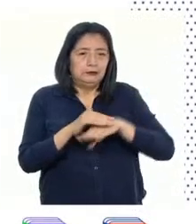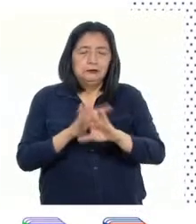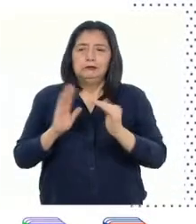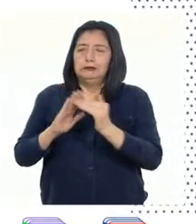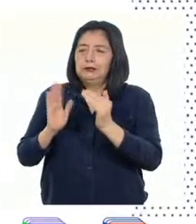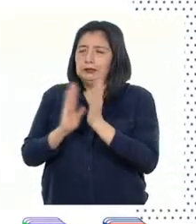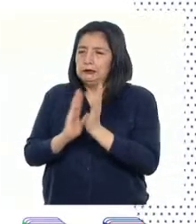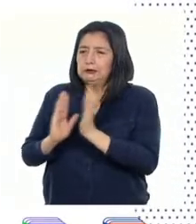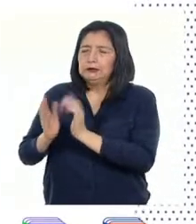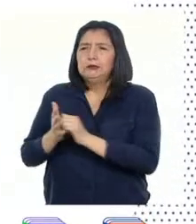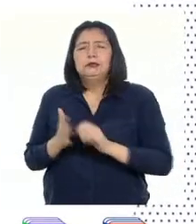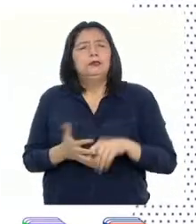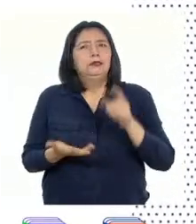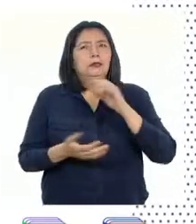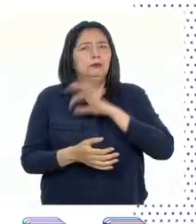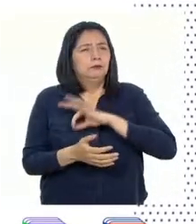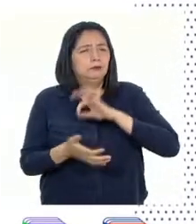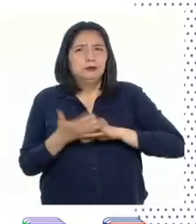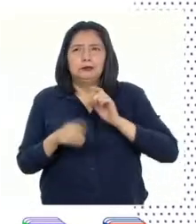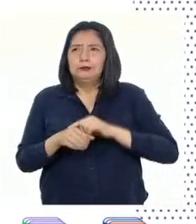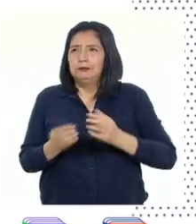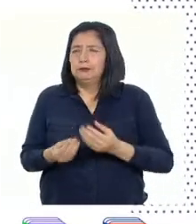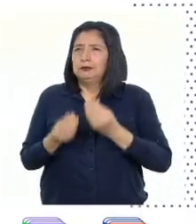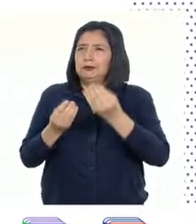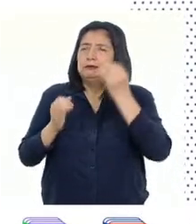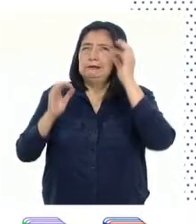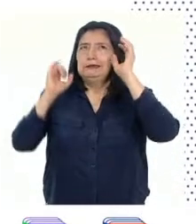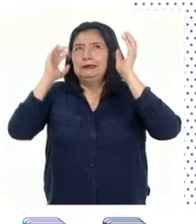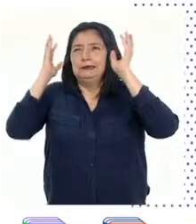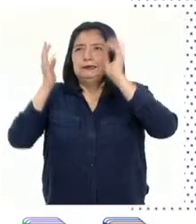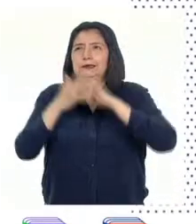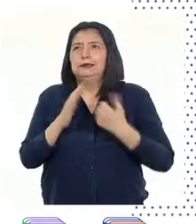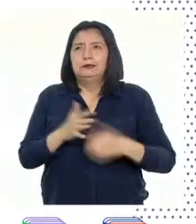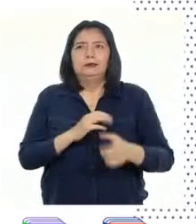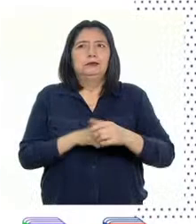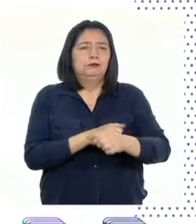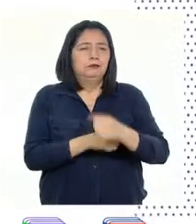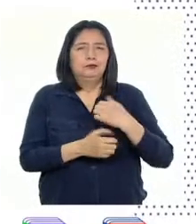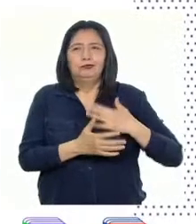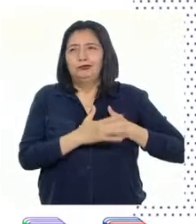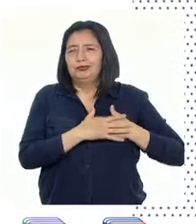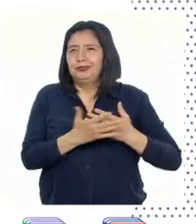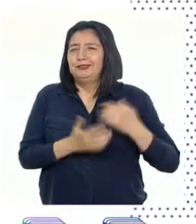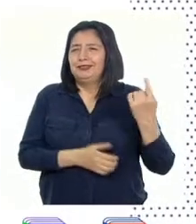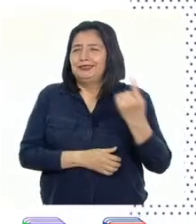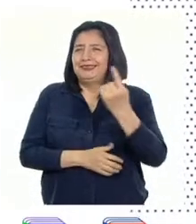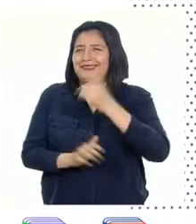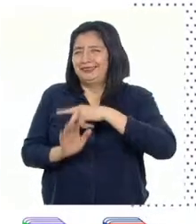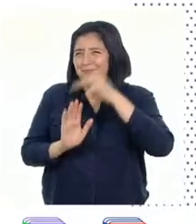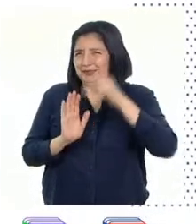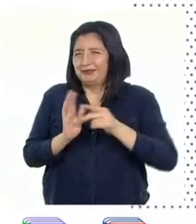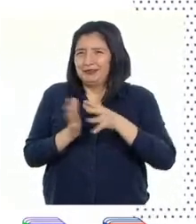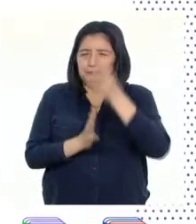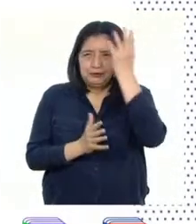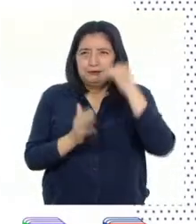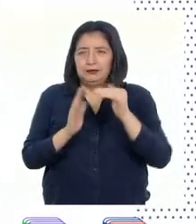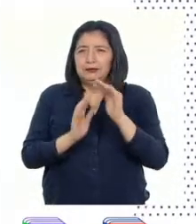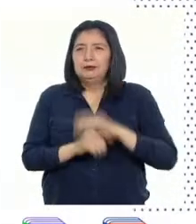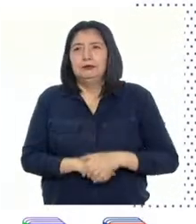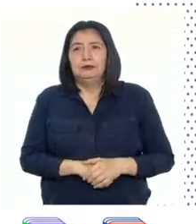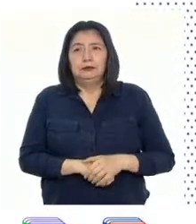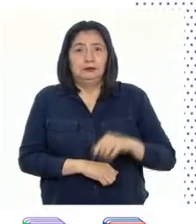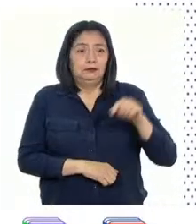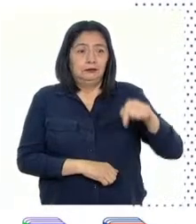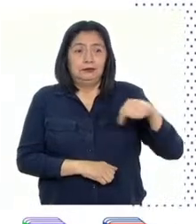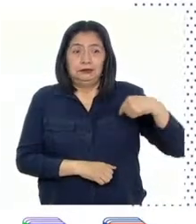casa y a aprovechar cada momento para entregar nuestra creatividad, nuestra energía y nuestro corazón en cada programa de Aprendo en Casa.